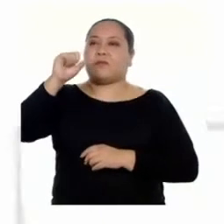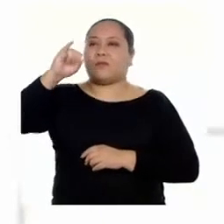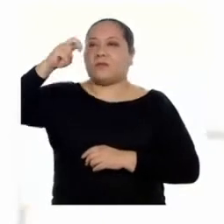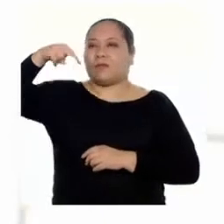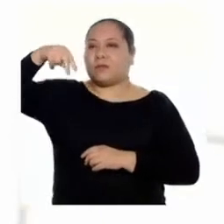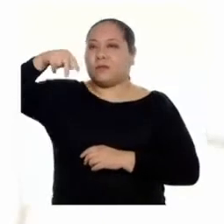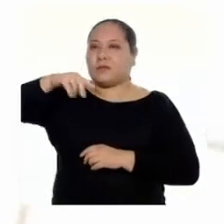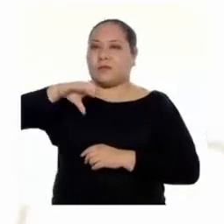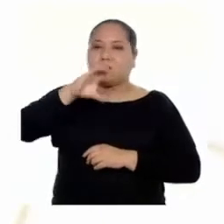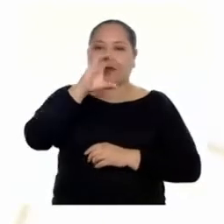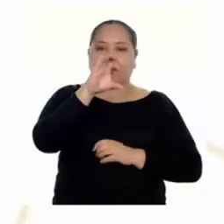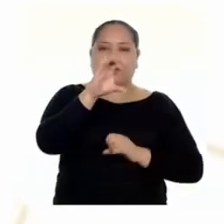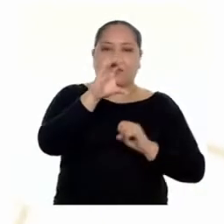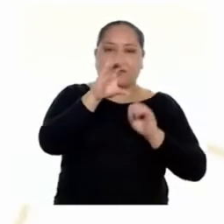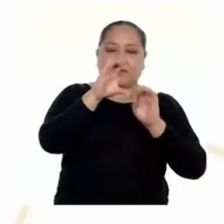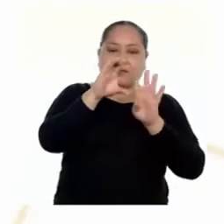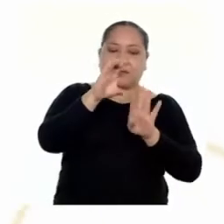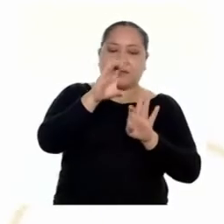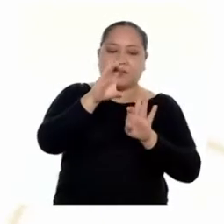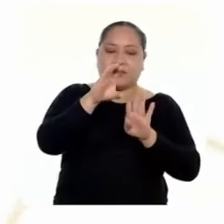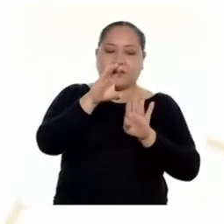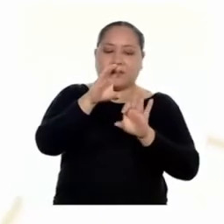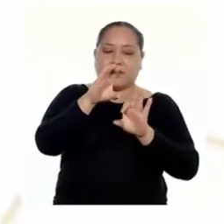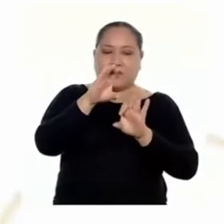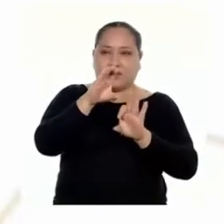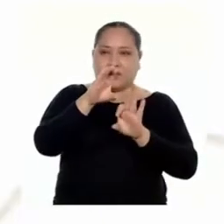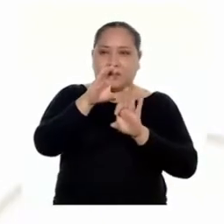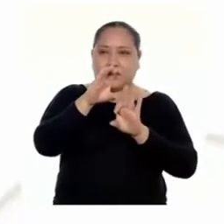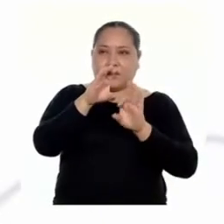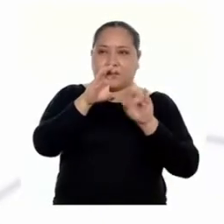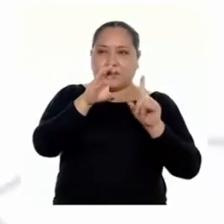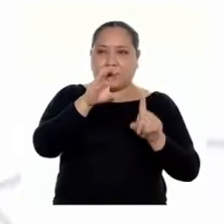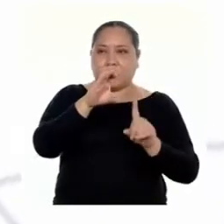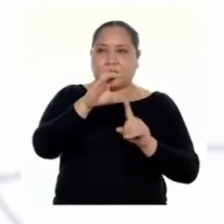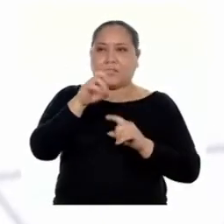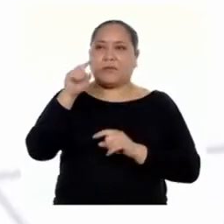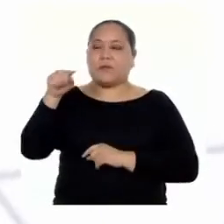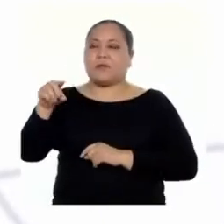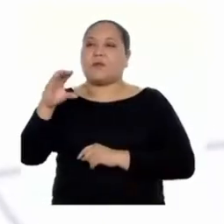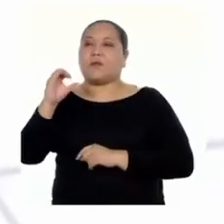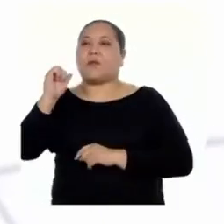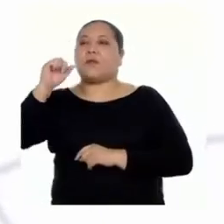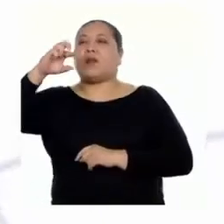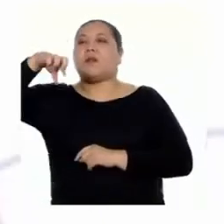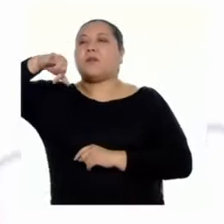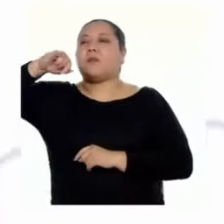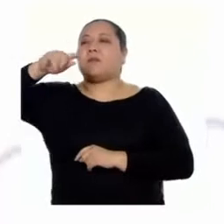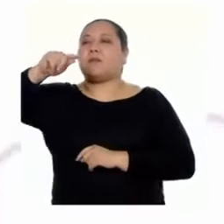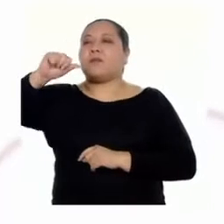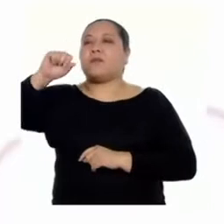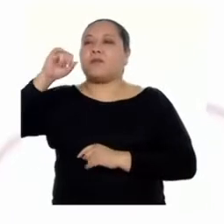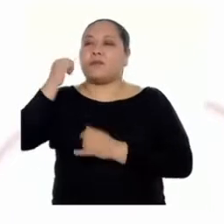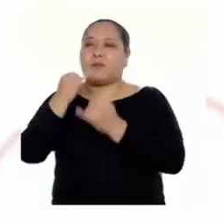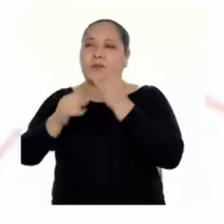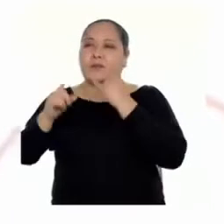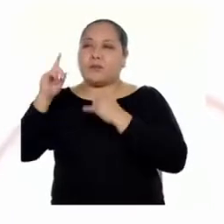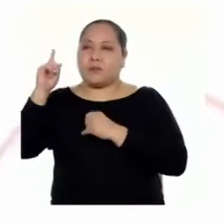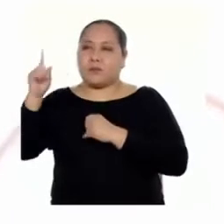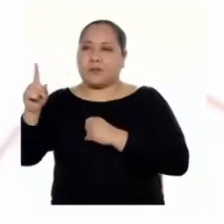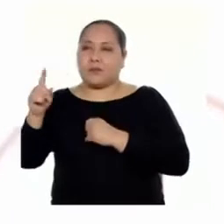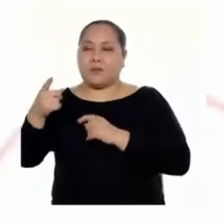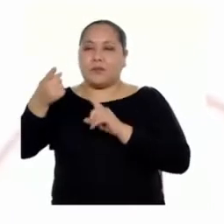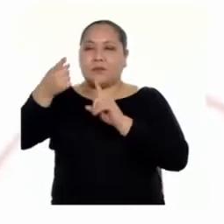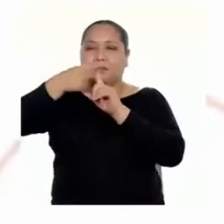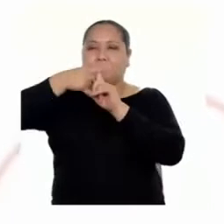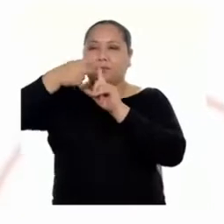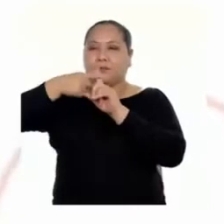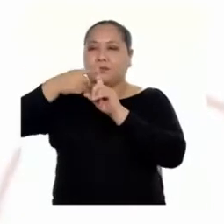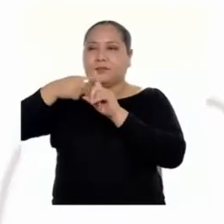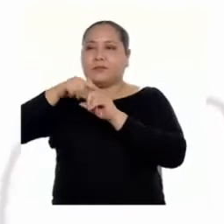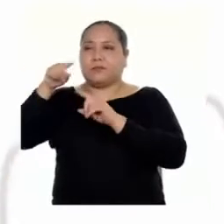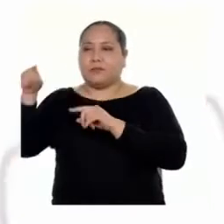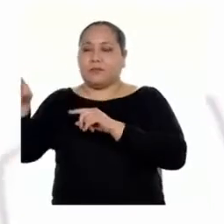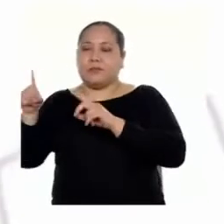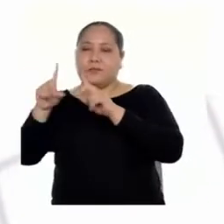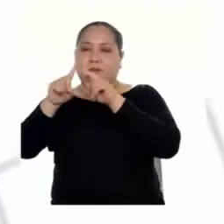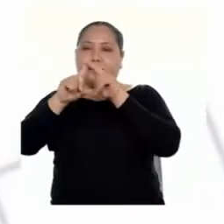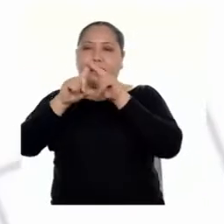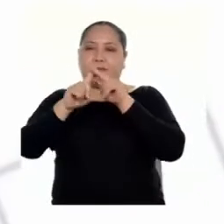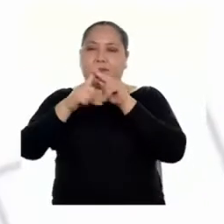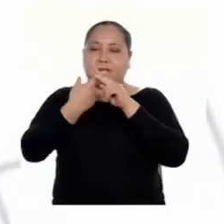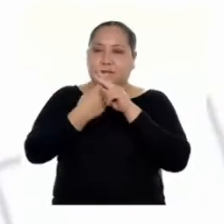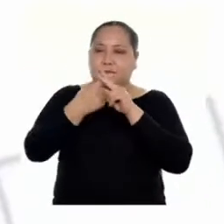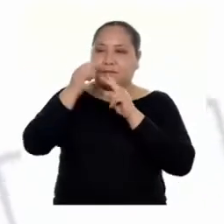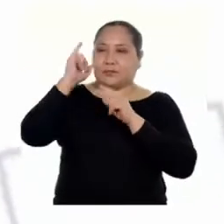sub F, 1, es el capital final 1. Este capital final 1 es la suma de capital